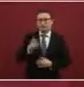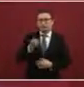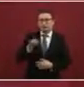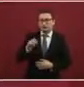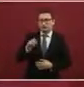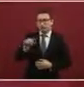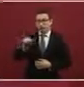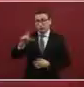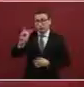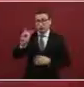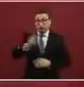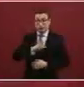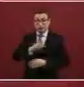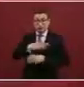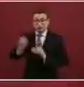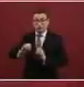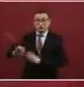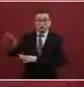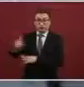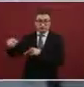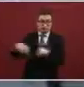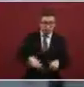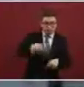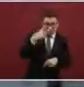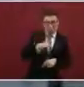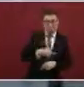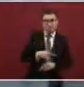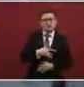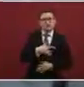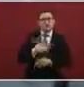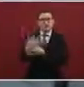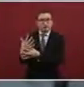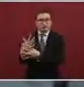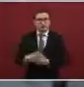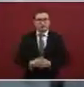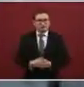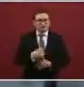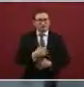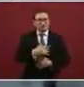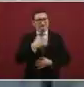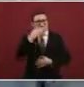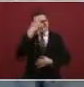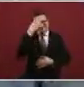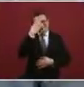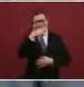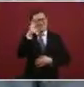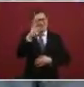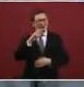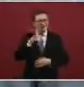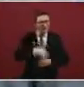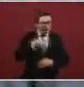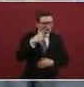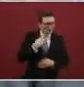tras abandonar España, dijo: «El sentimiento de ser un extraño que durante mucho tiempo me había perseguido en